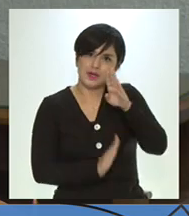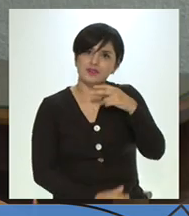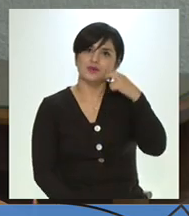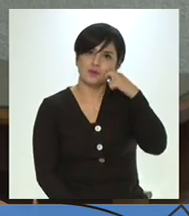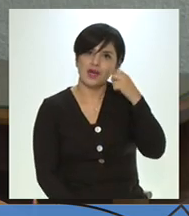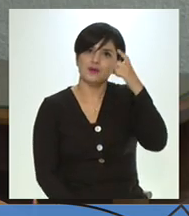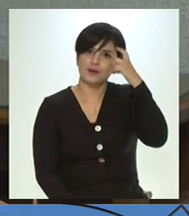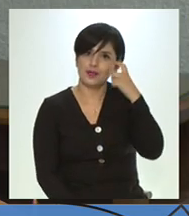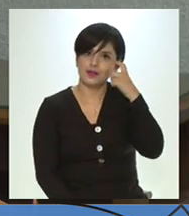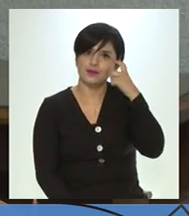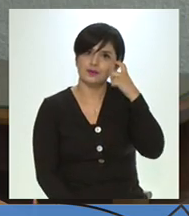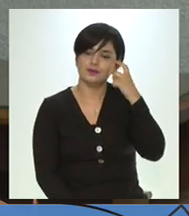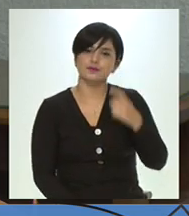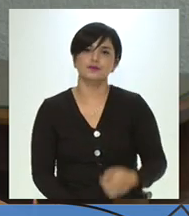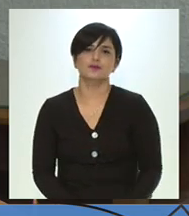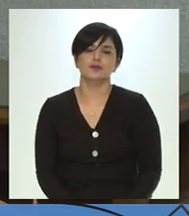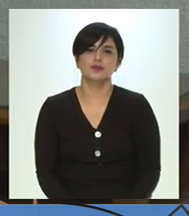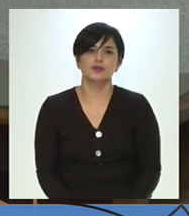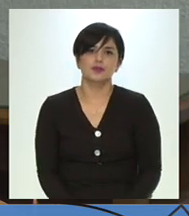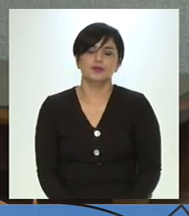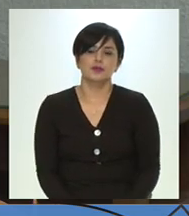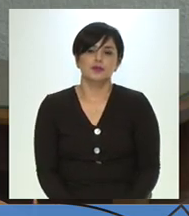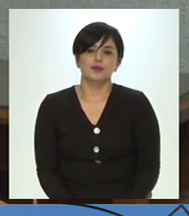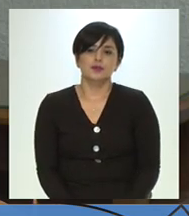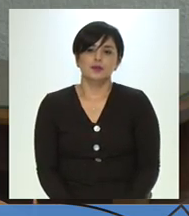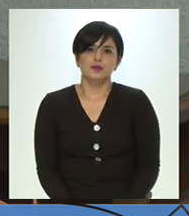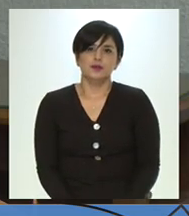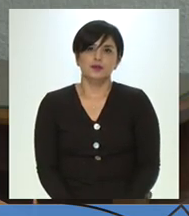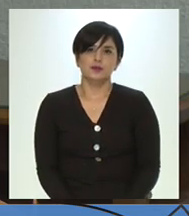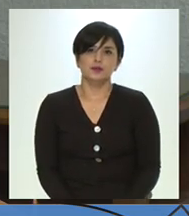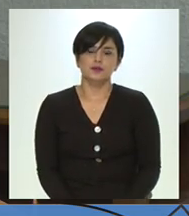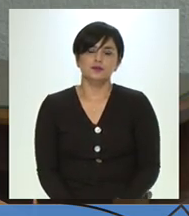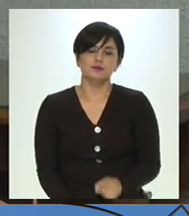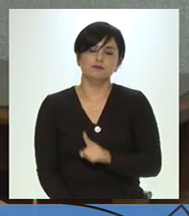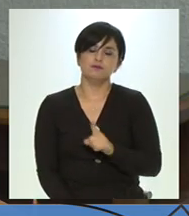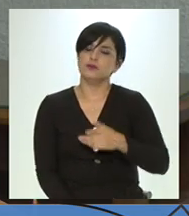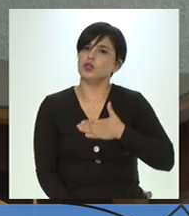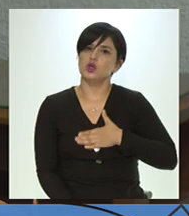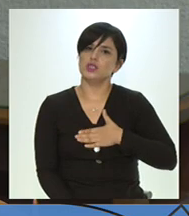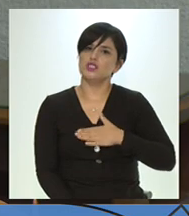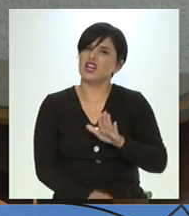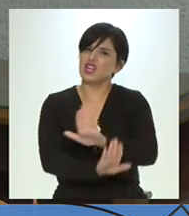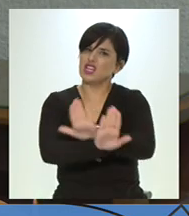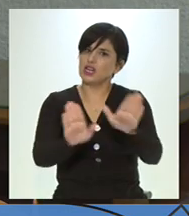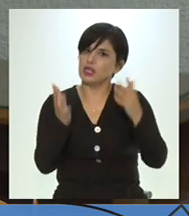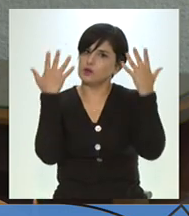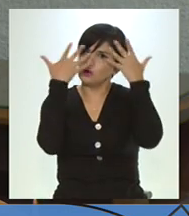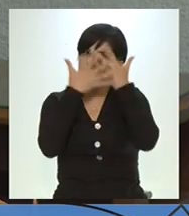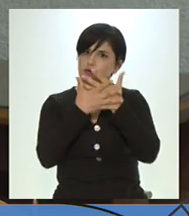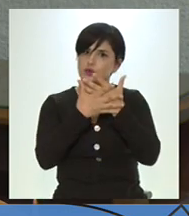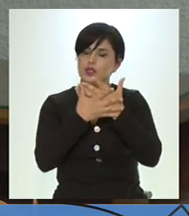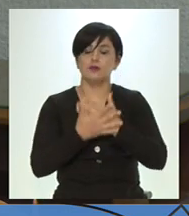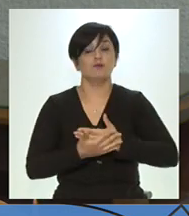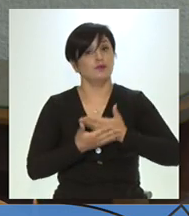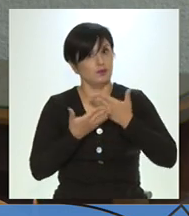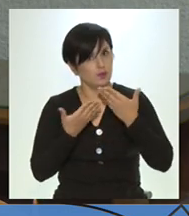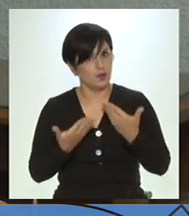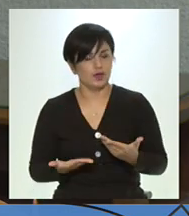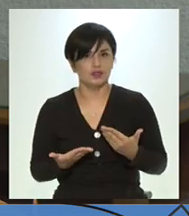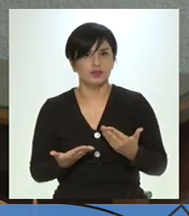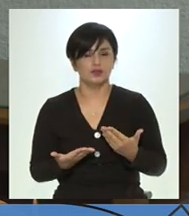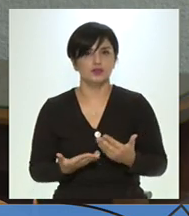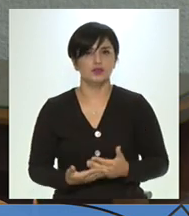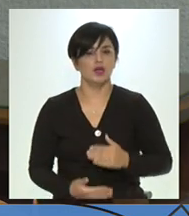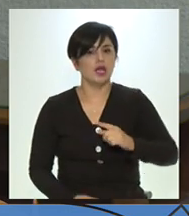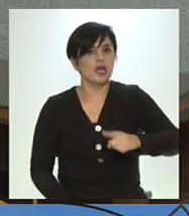que los promedios estadísticos no quisiera confundir a nadie y por eso es lo que